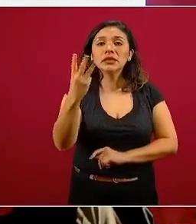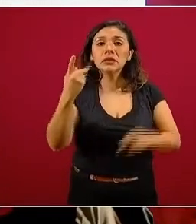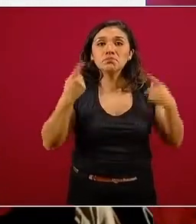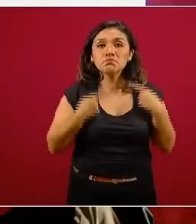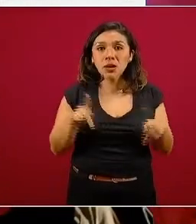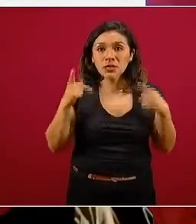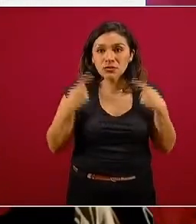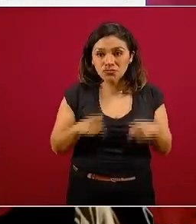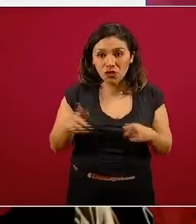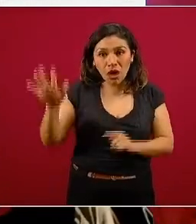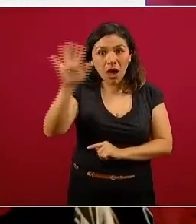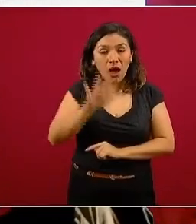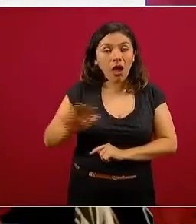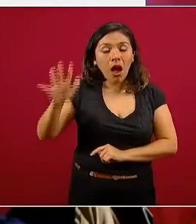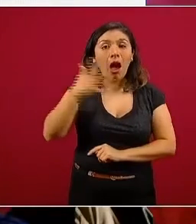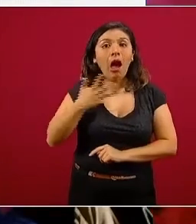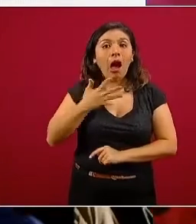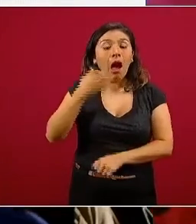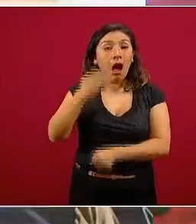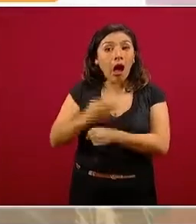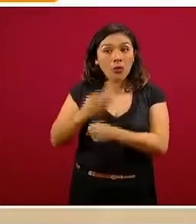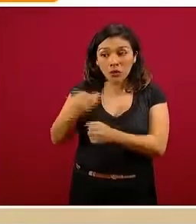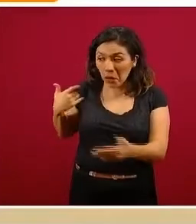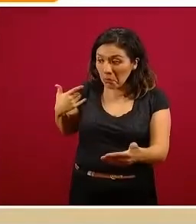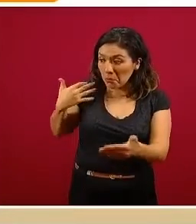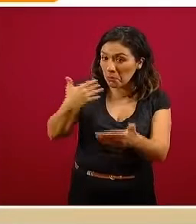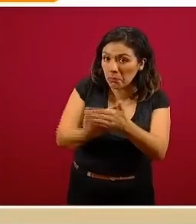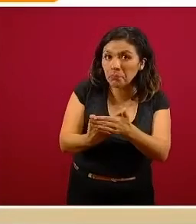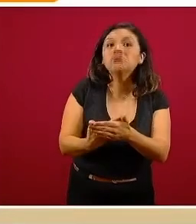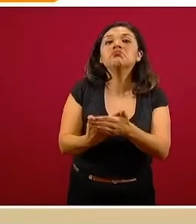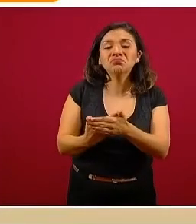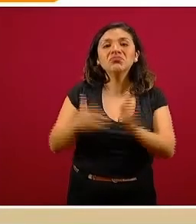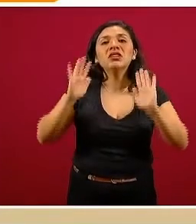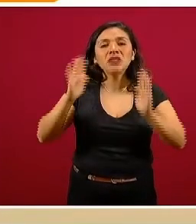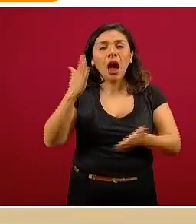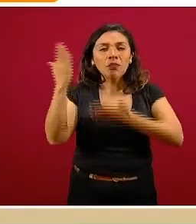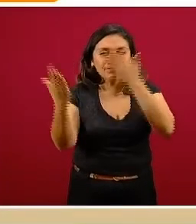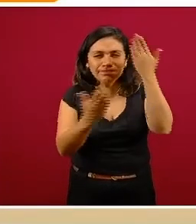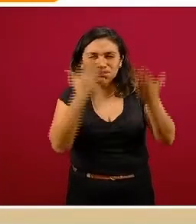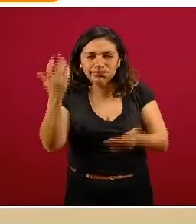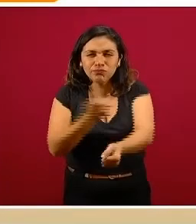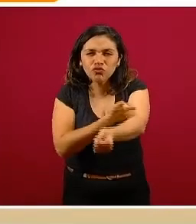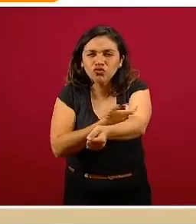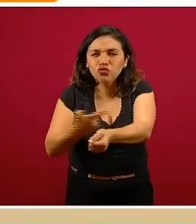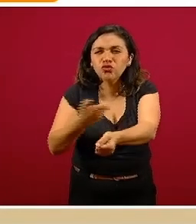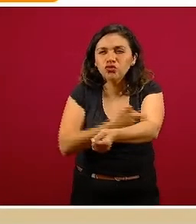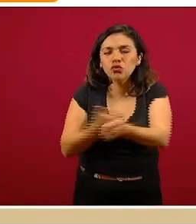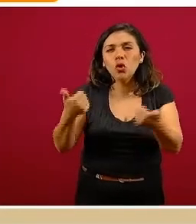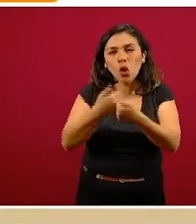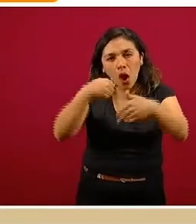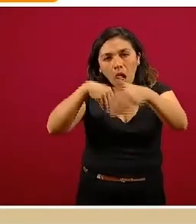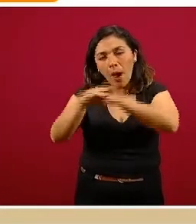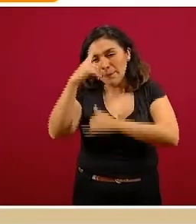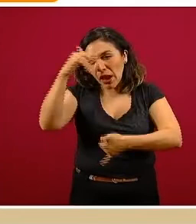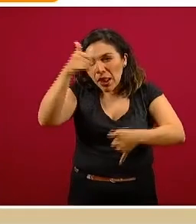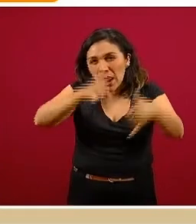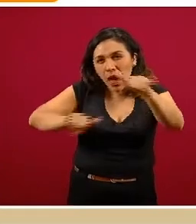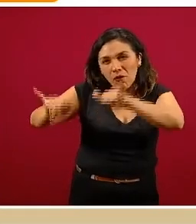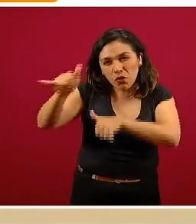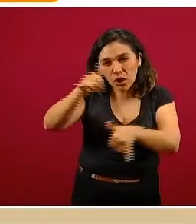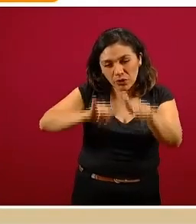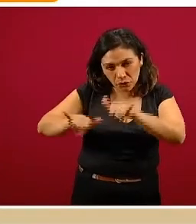1.435.700 personas, son las que hasta el momento han sido estudiadas, han ingresado a este protocolo de